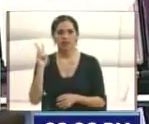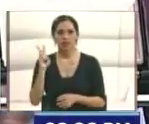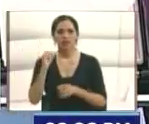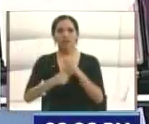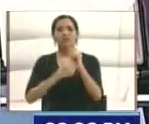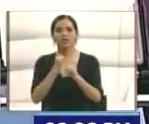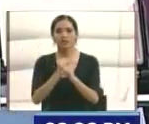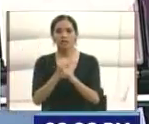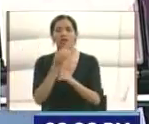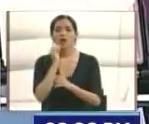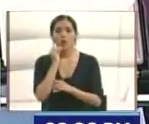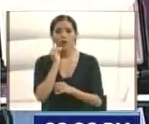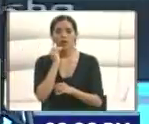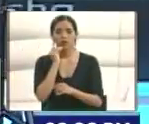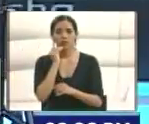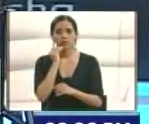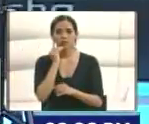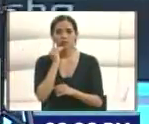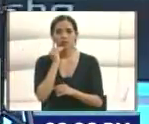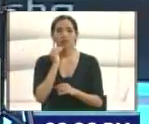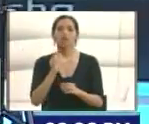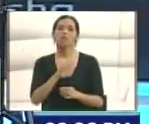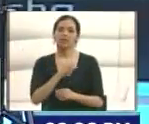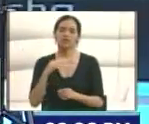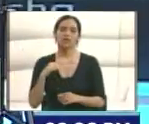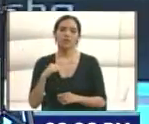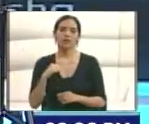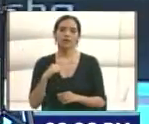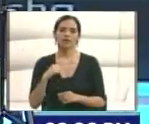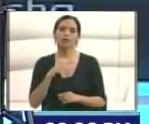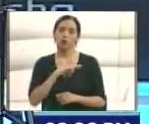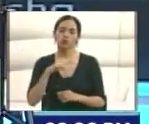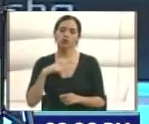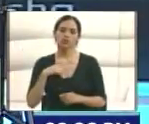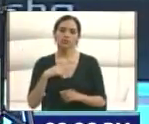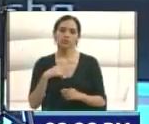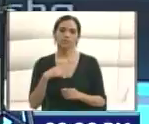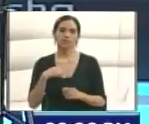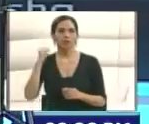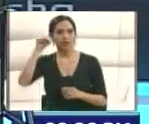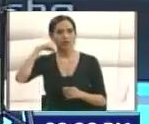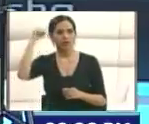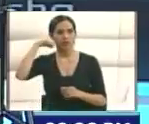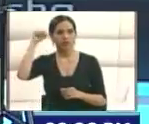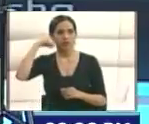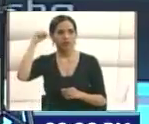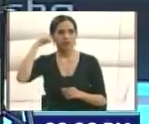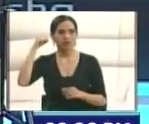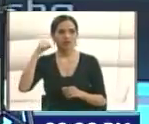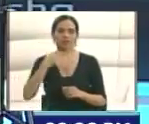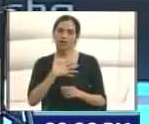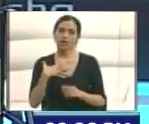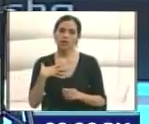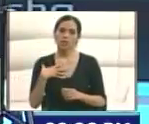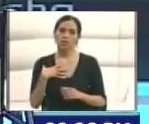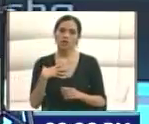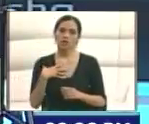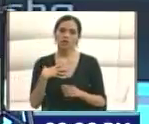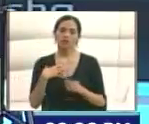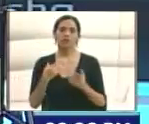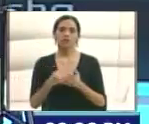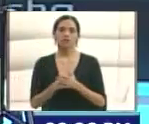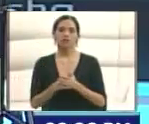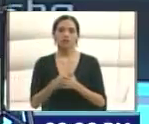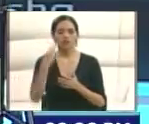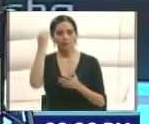en la juventud venezolana y personalmente en nosotros con este vídeo de swan queremos y del pedido y su